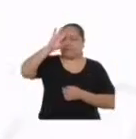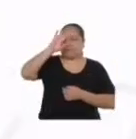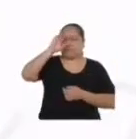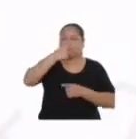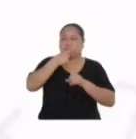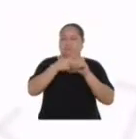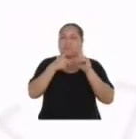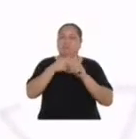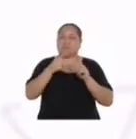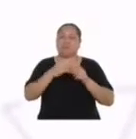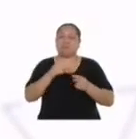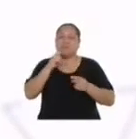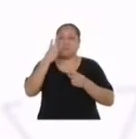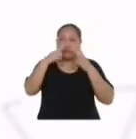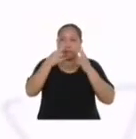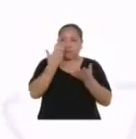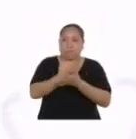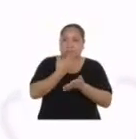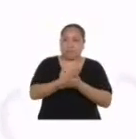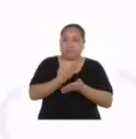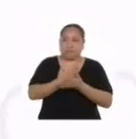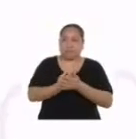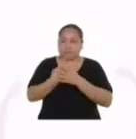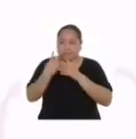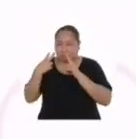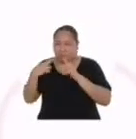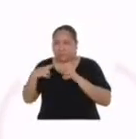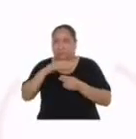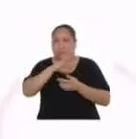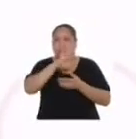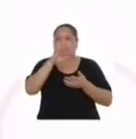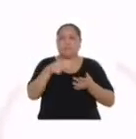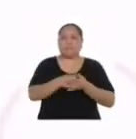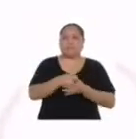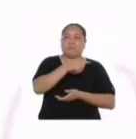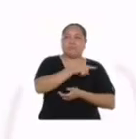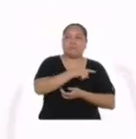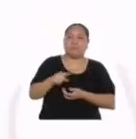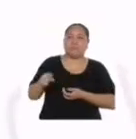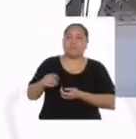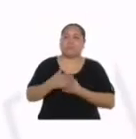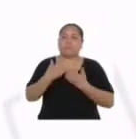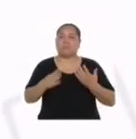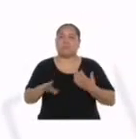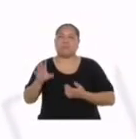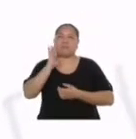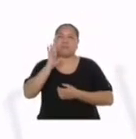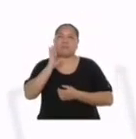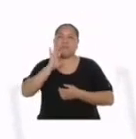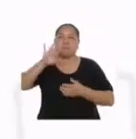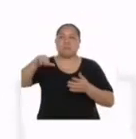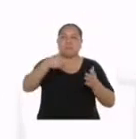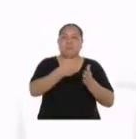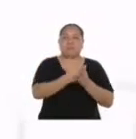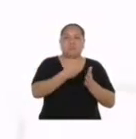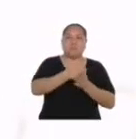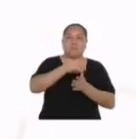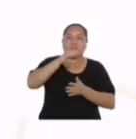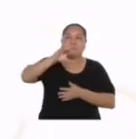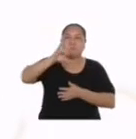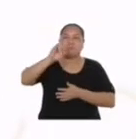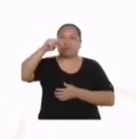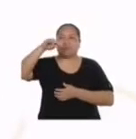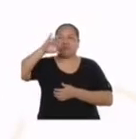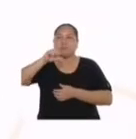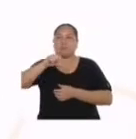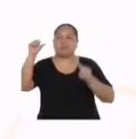otros. Podemos comprobar con las fuentes vistas, que todos estos residuos y elementos tóxicos finalmente llegan a las cuencas,